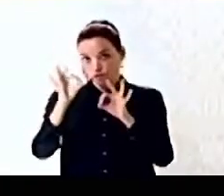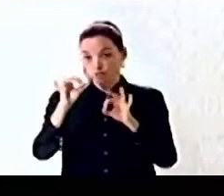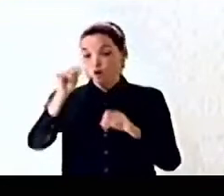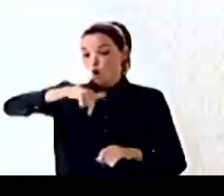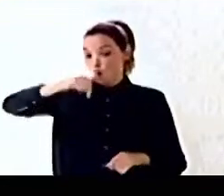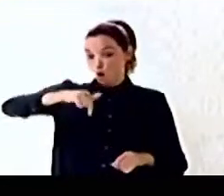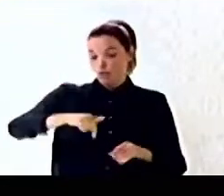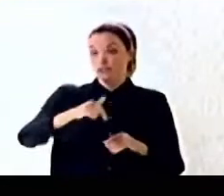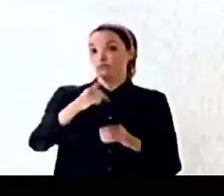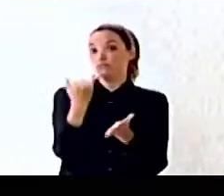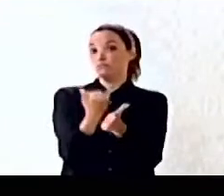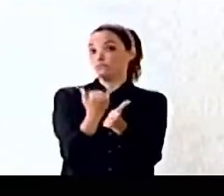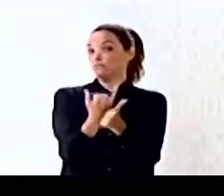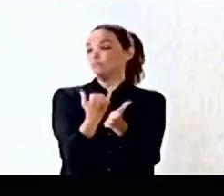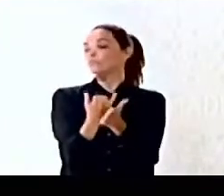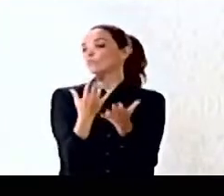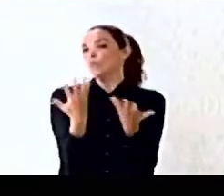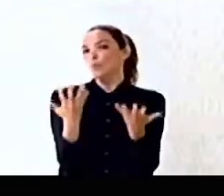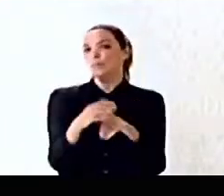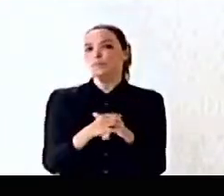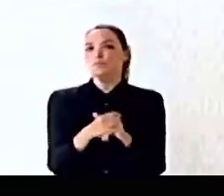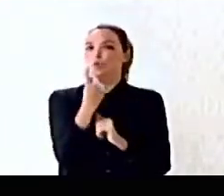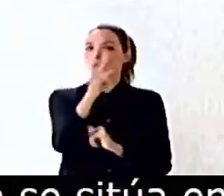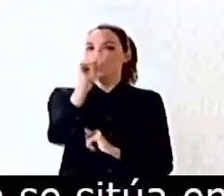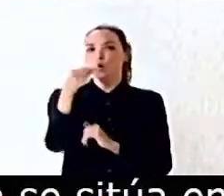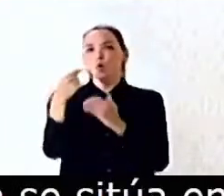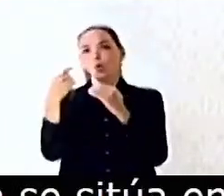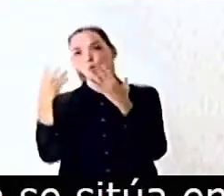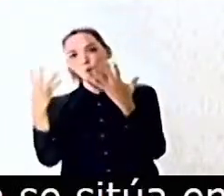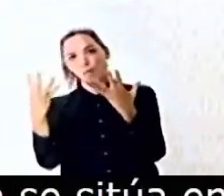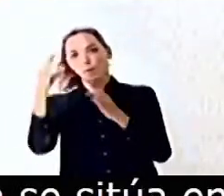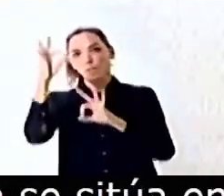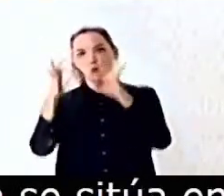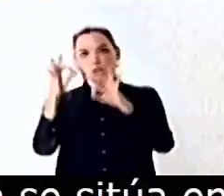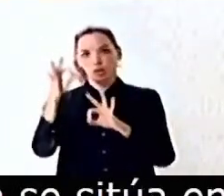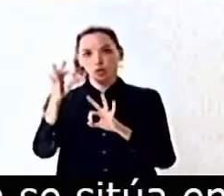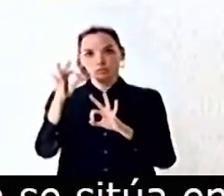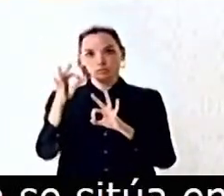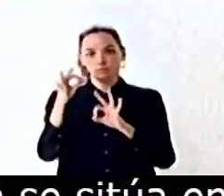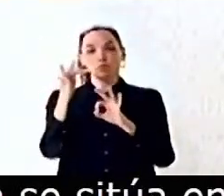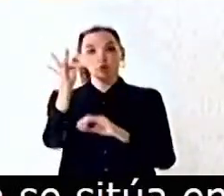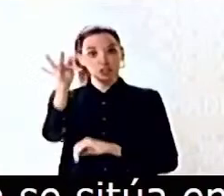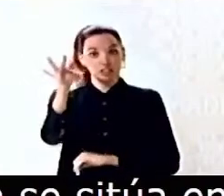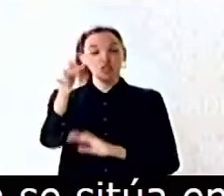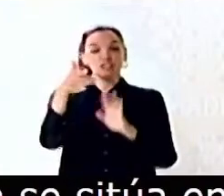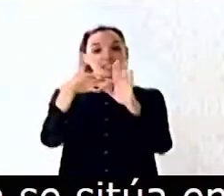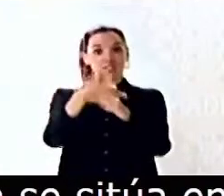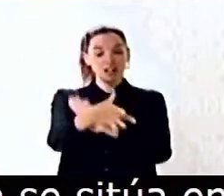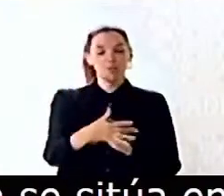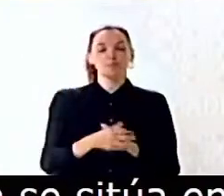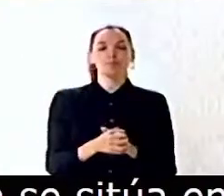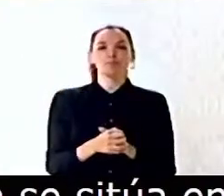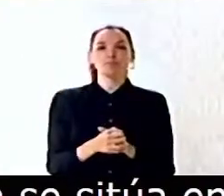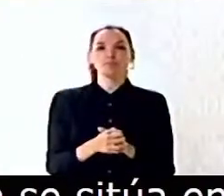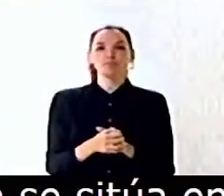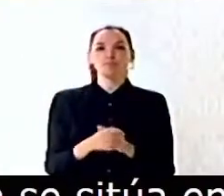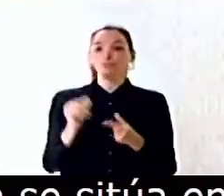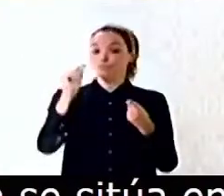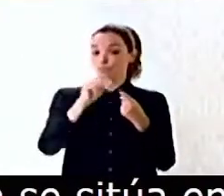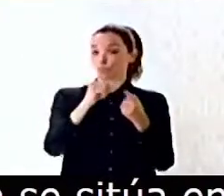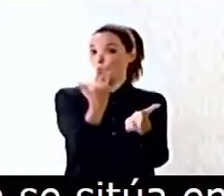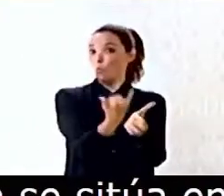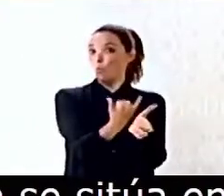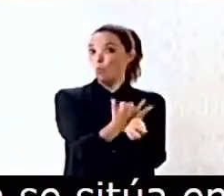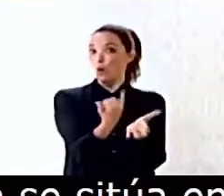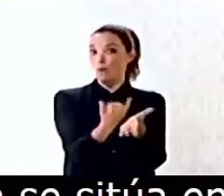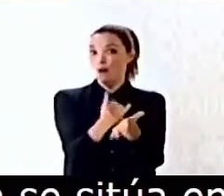positividad de prueba se sitúa en el 1,9%. Eso quiere decir que con los test, con las pruebas diagnósticas de infección activa que